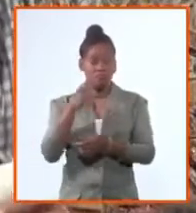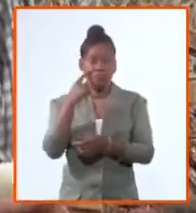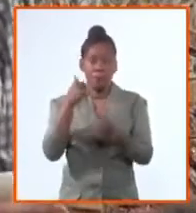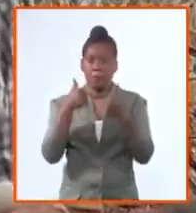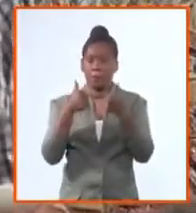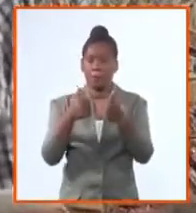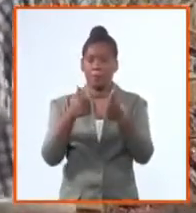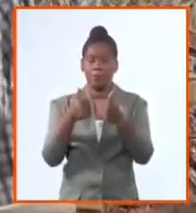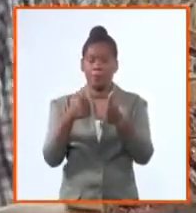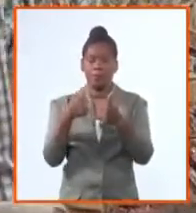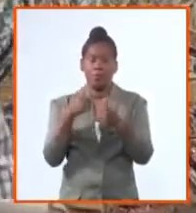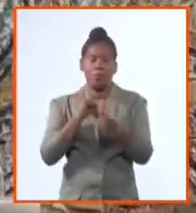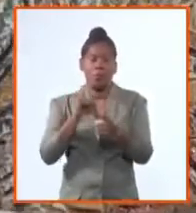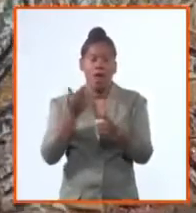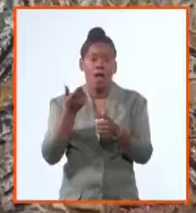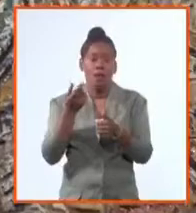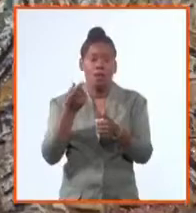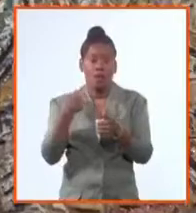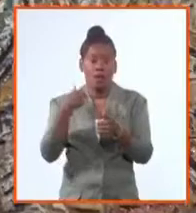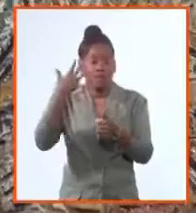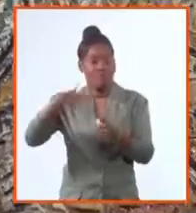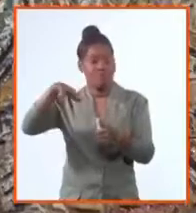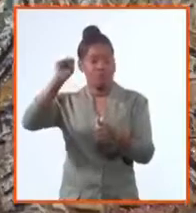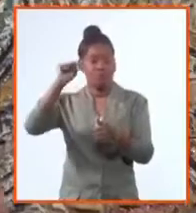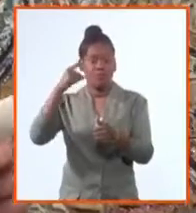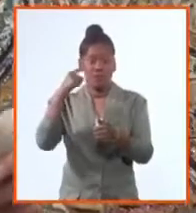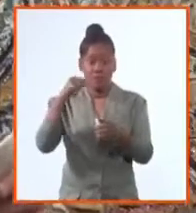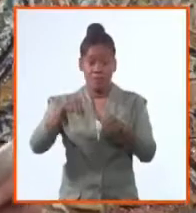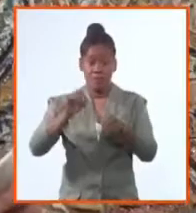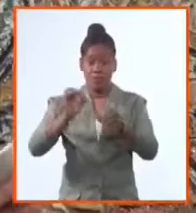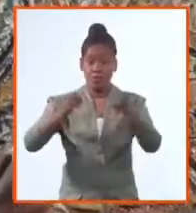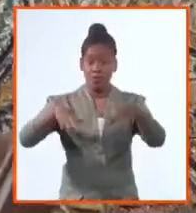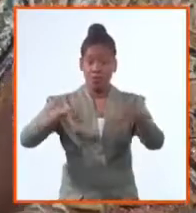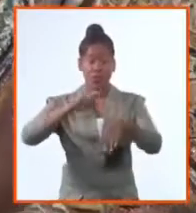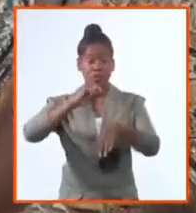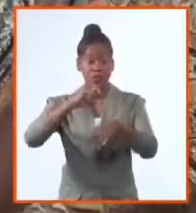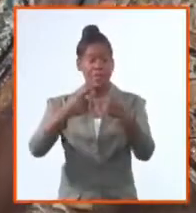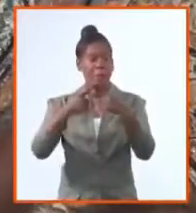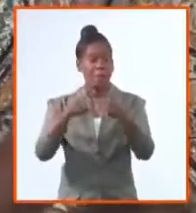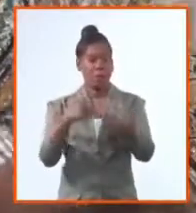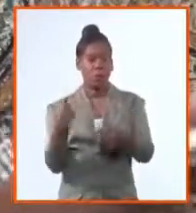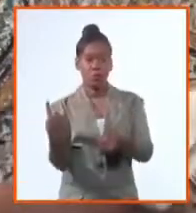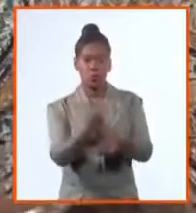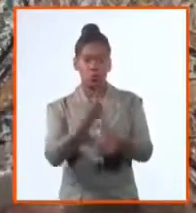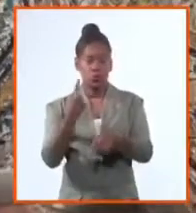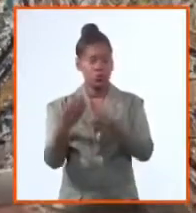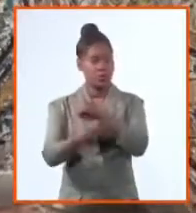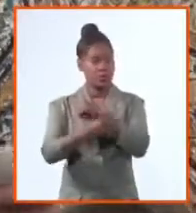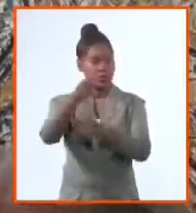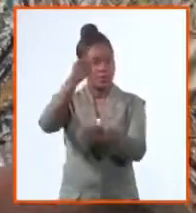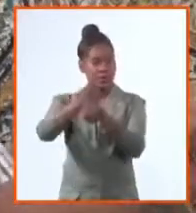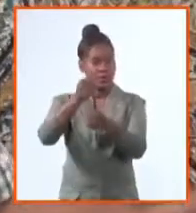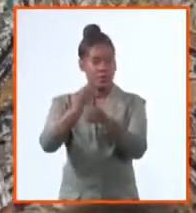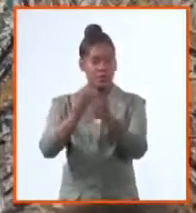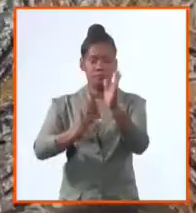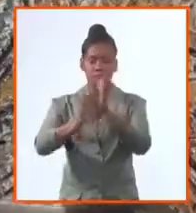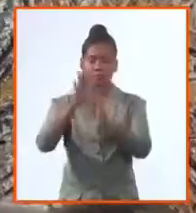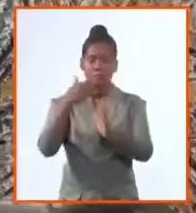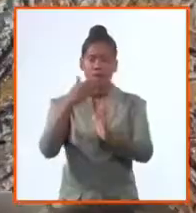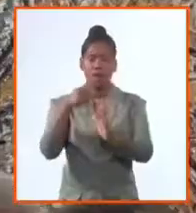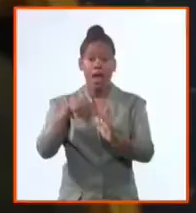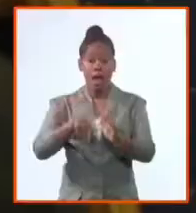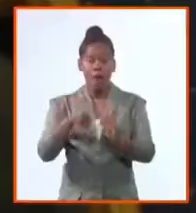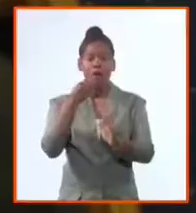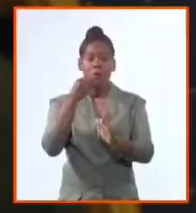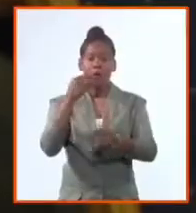que nos ha permitido en medio de esta situación entonces empezar a extender esos conceptos de trabajo a otros ámbitos.